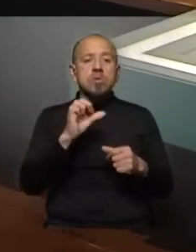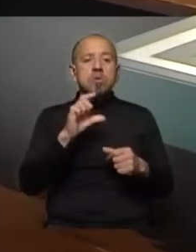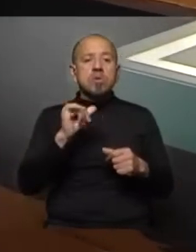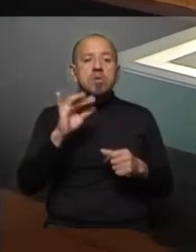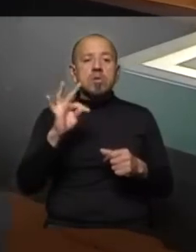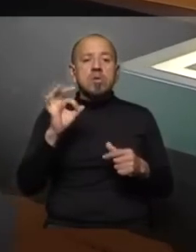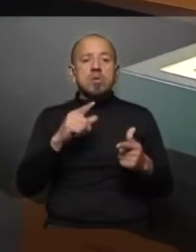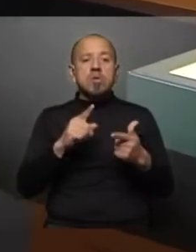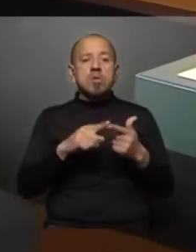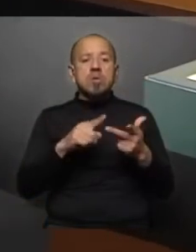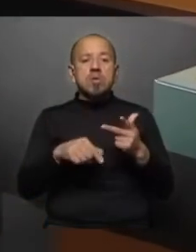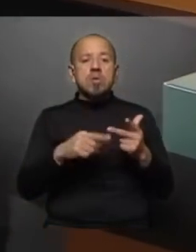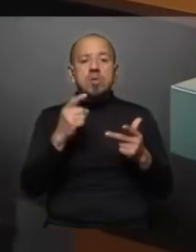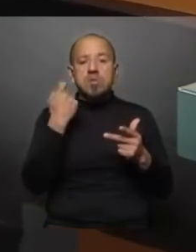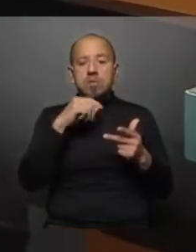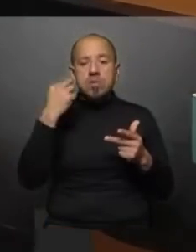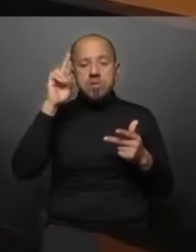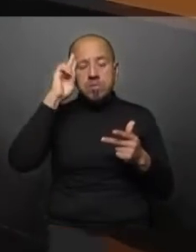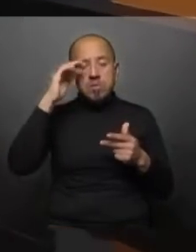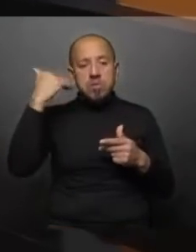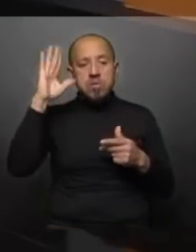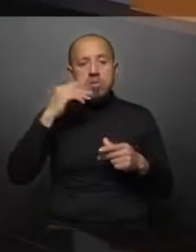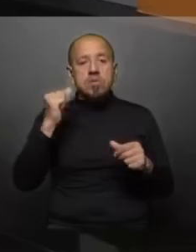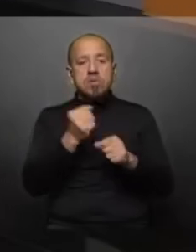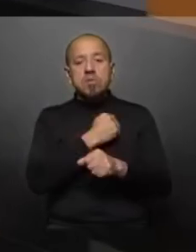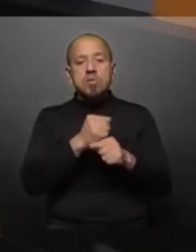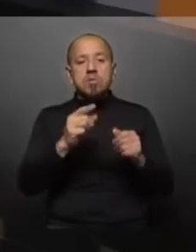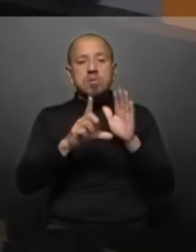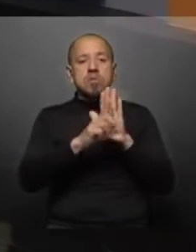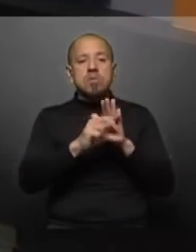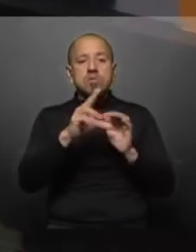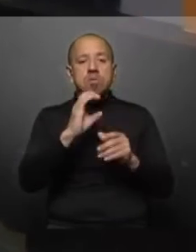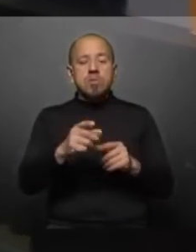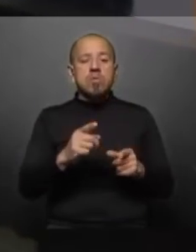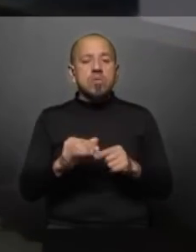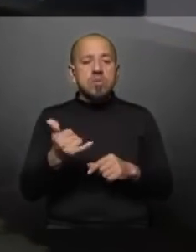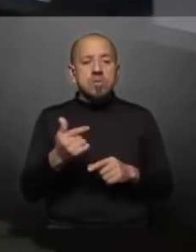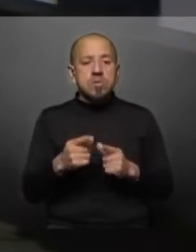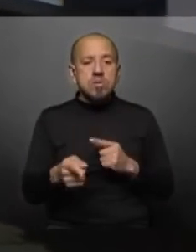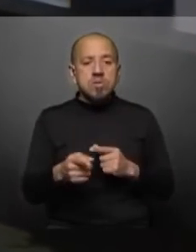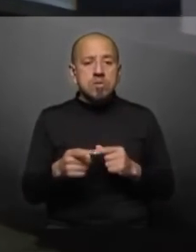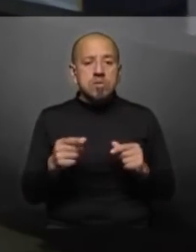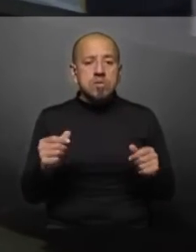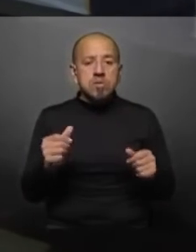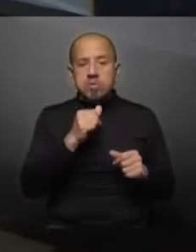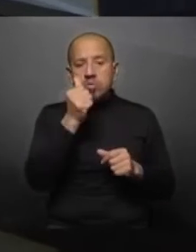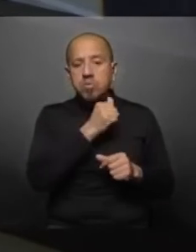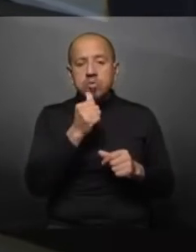tenemos el delito de falta de respeto a la autoridad aprobado en la luc y con eso resolvimos todo no resolvieron